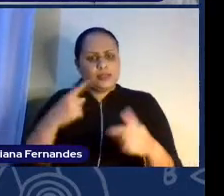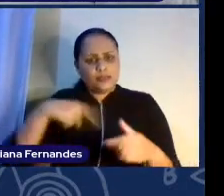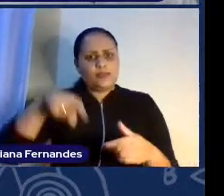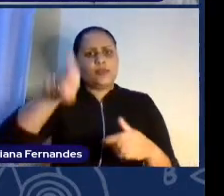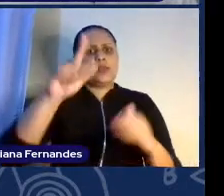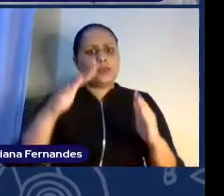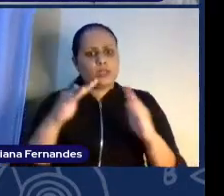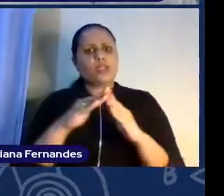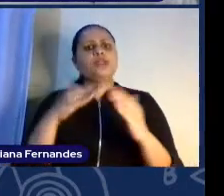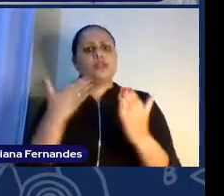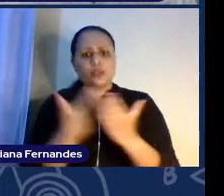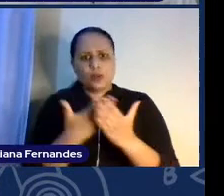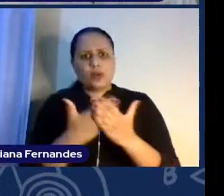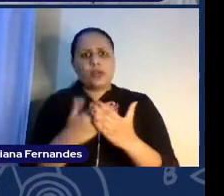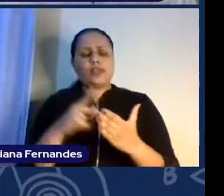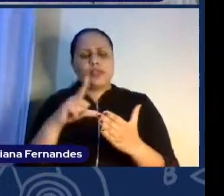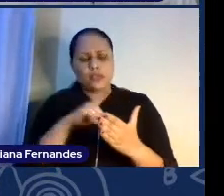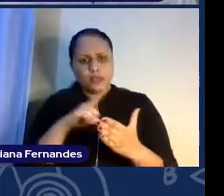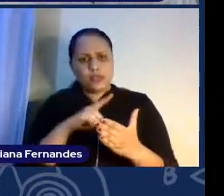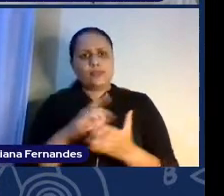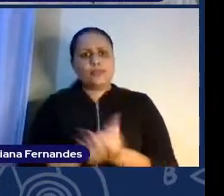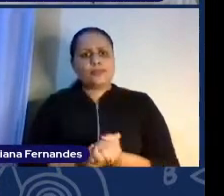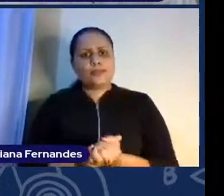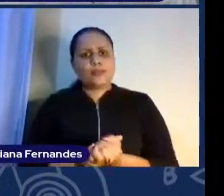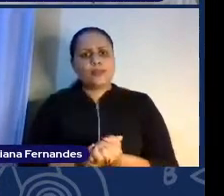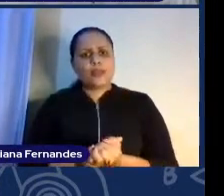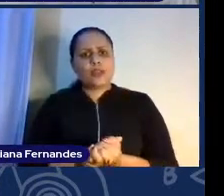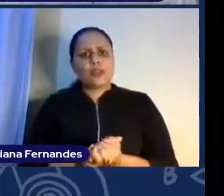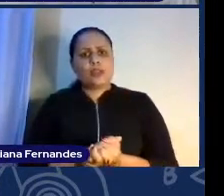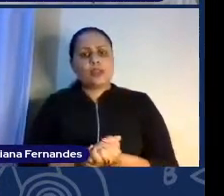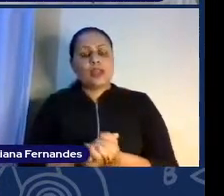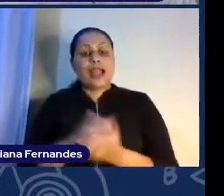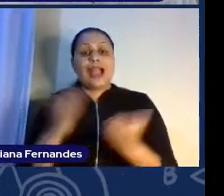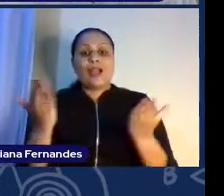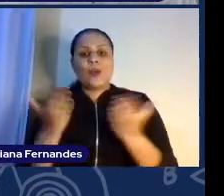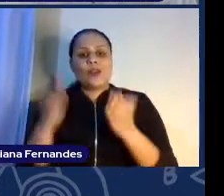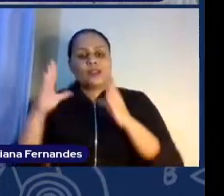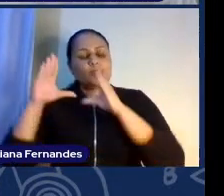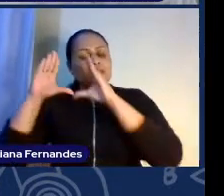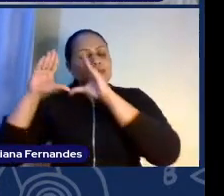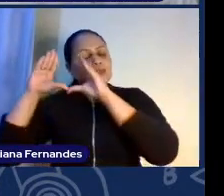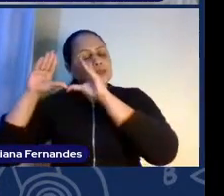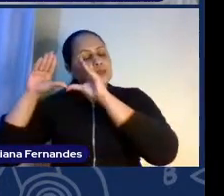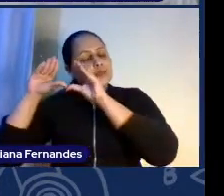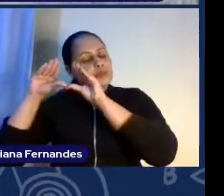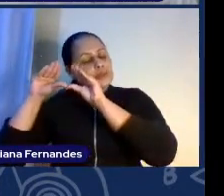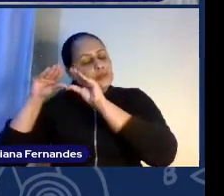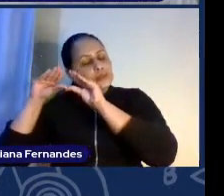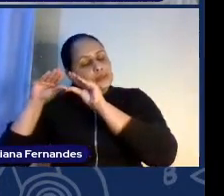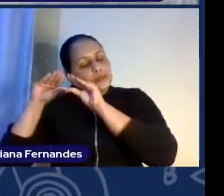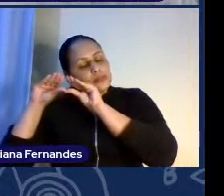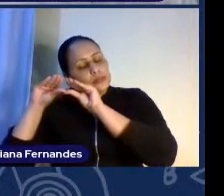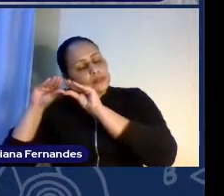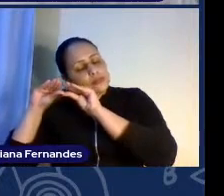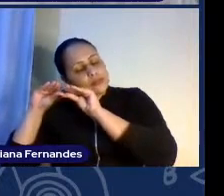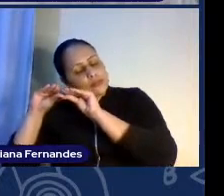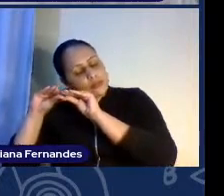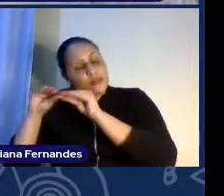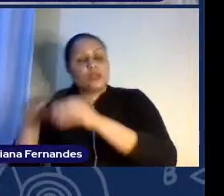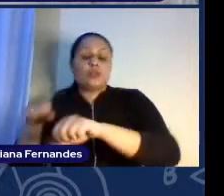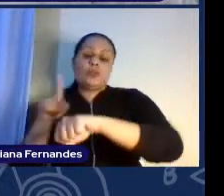etcétera, etcétera. Y en la noche, pues ya utilizamos el tiempo para